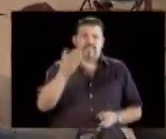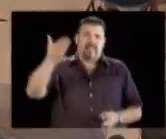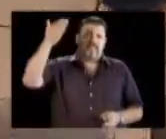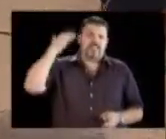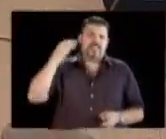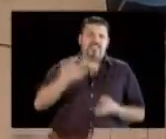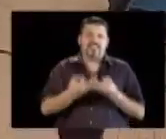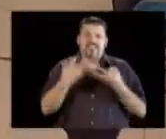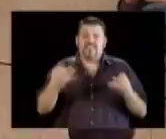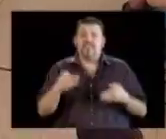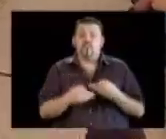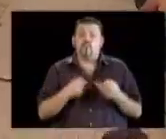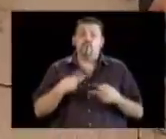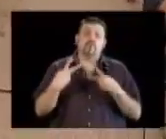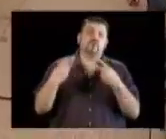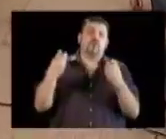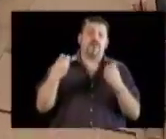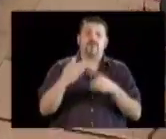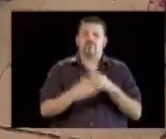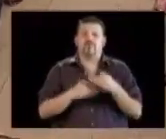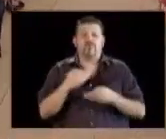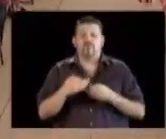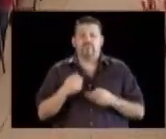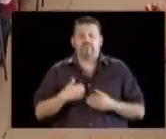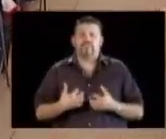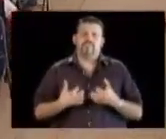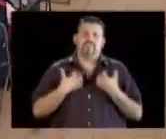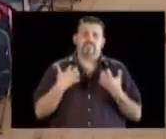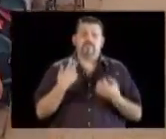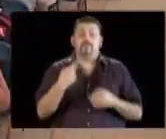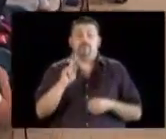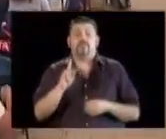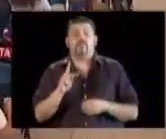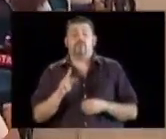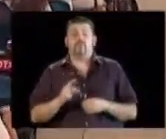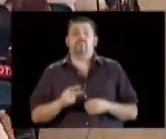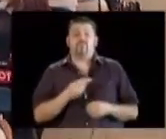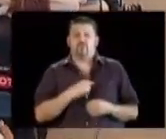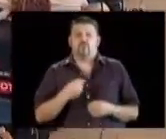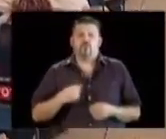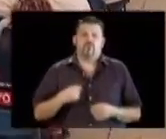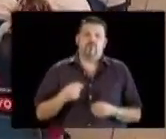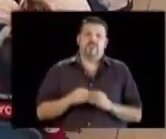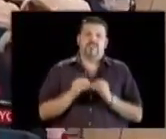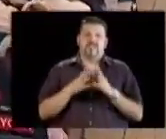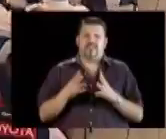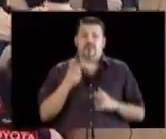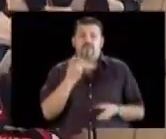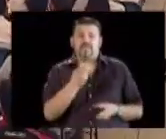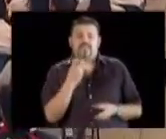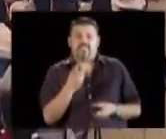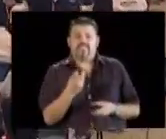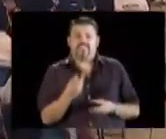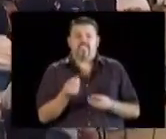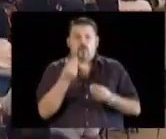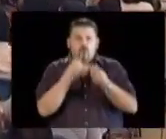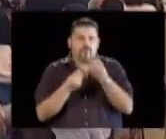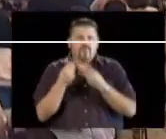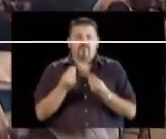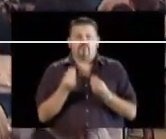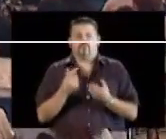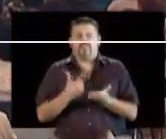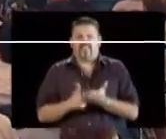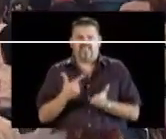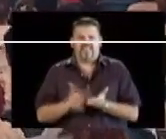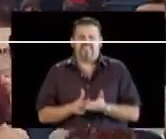del otro lado, con los gringos, los paisanos del lado gringo, obviamente con esa cantidad de comida que comen, con tanta